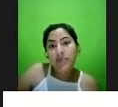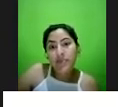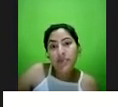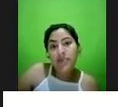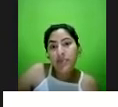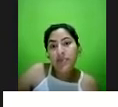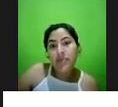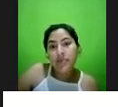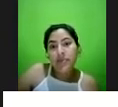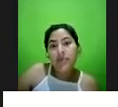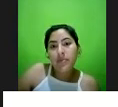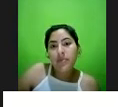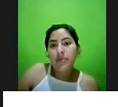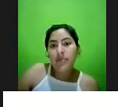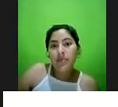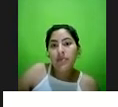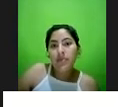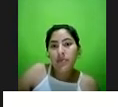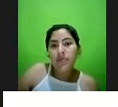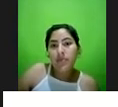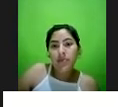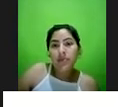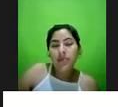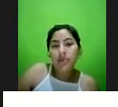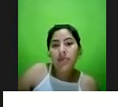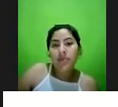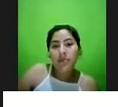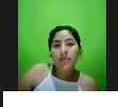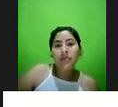través de contracciones, ¿no? Cuando estamos haciendo cualquier fuerza, cuando hacemos contracción.